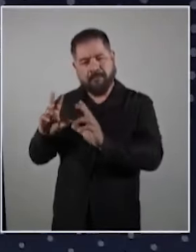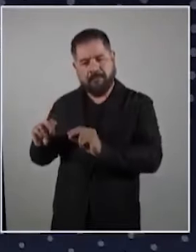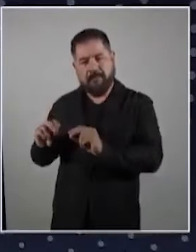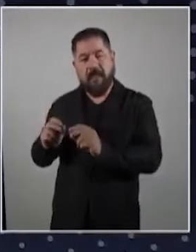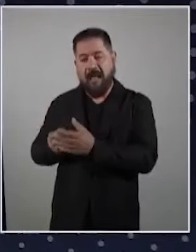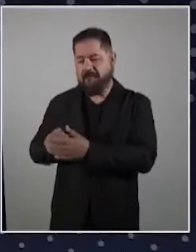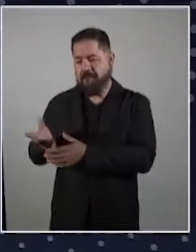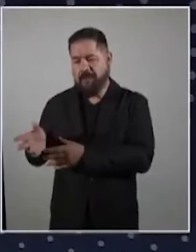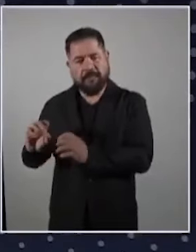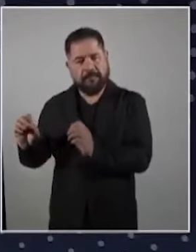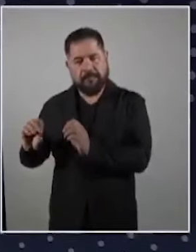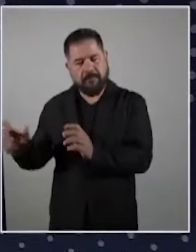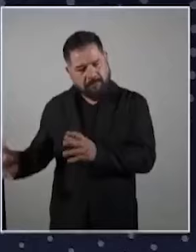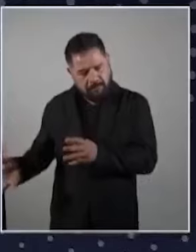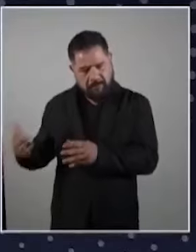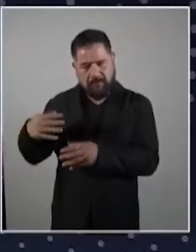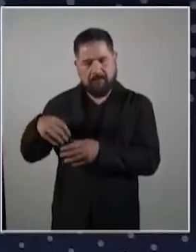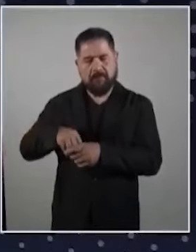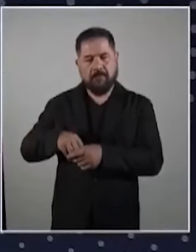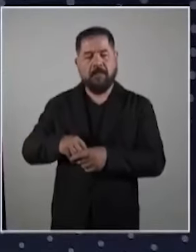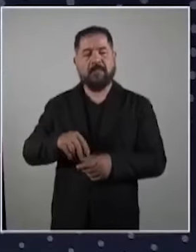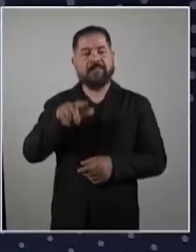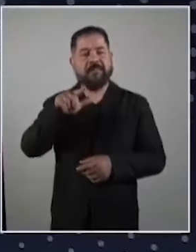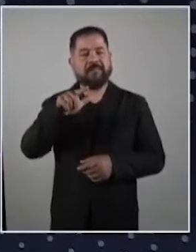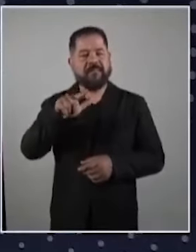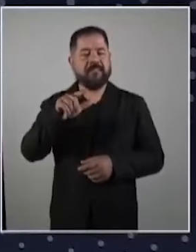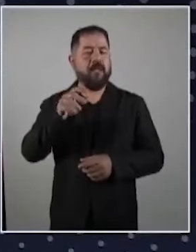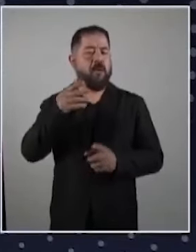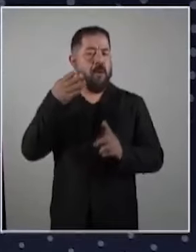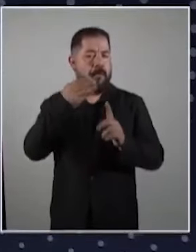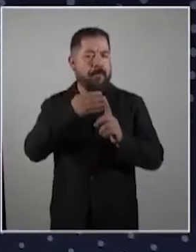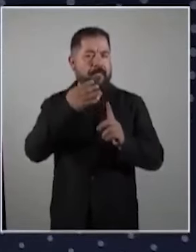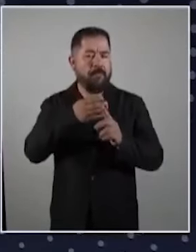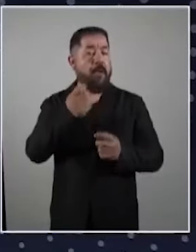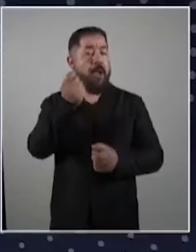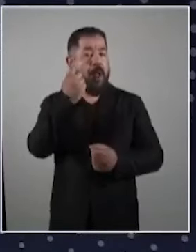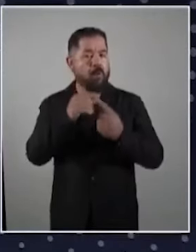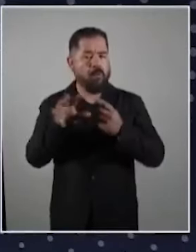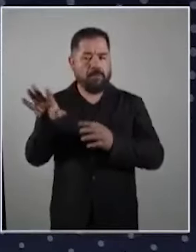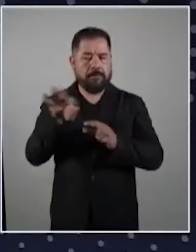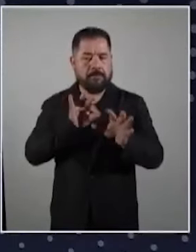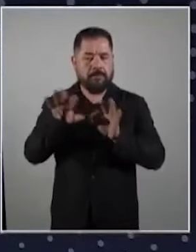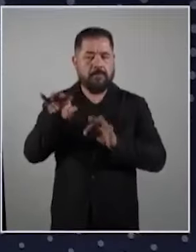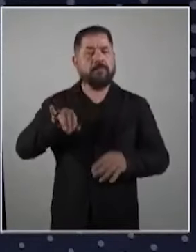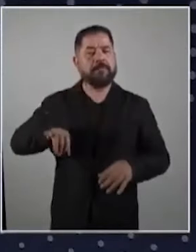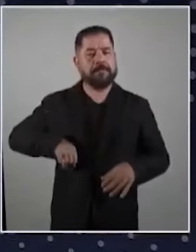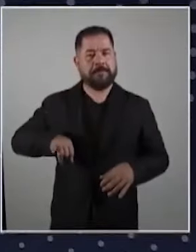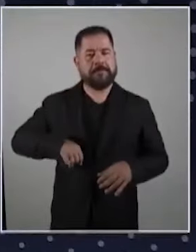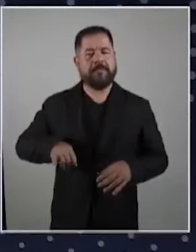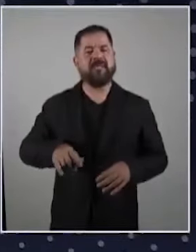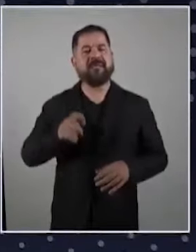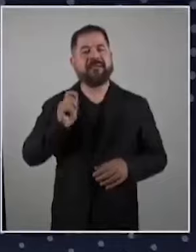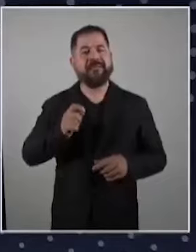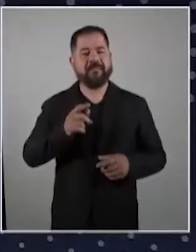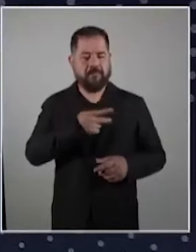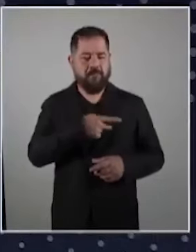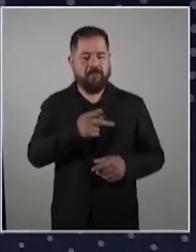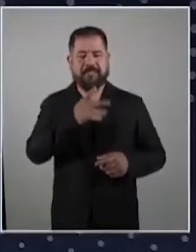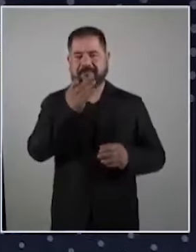nadie afuera es los 17 objetivos algunos de ellos qué interesantes Son son el fin de la